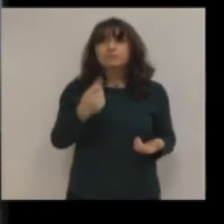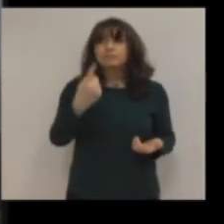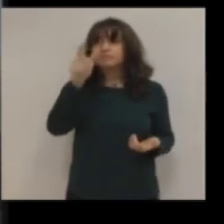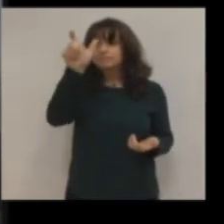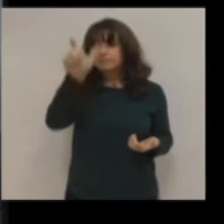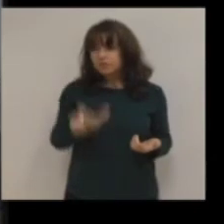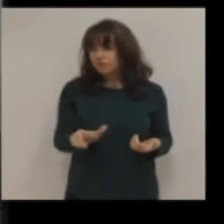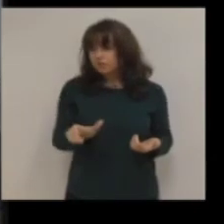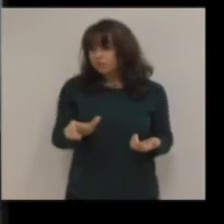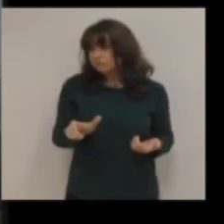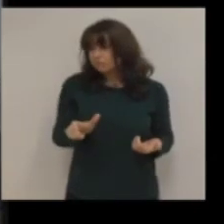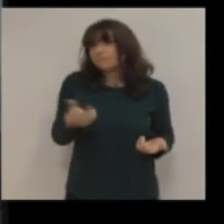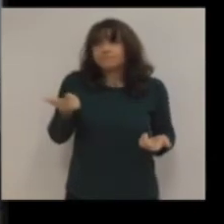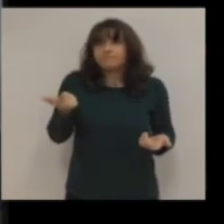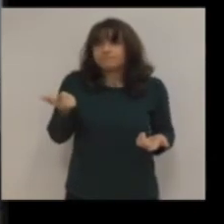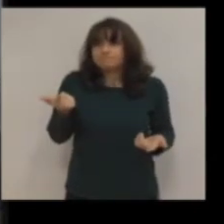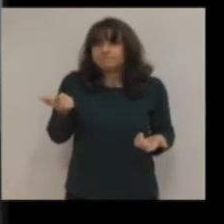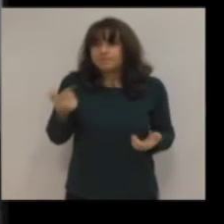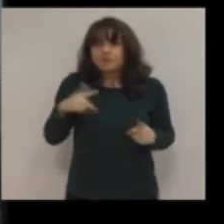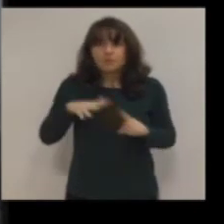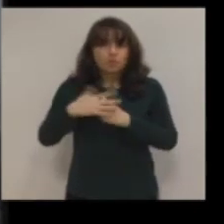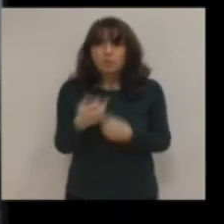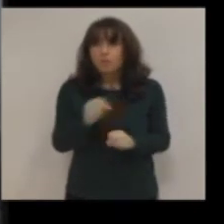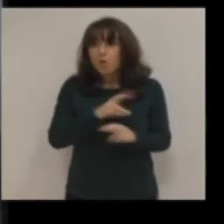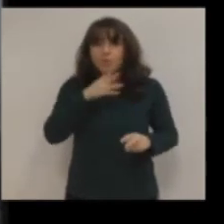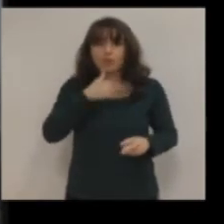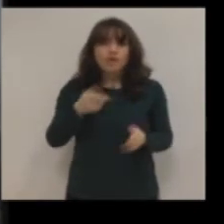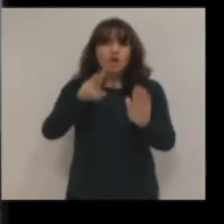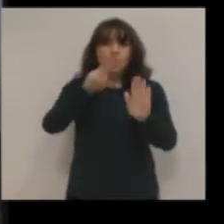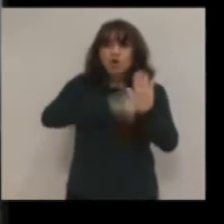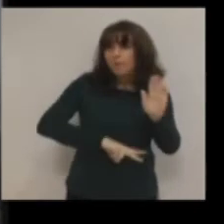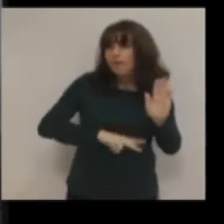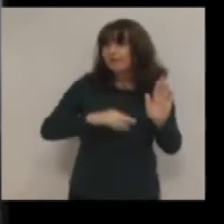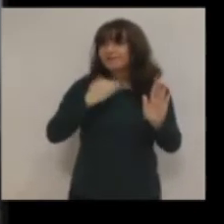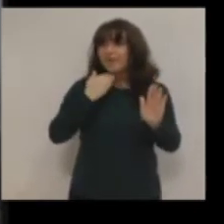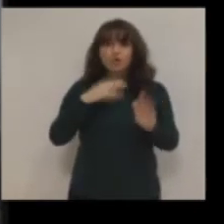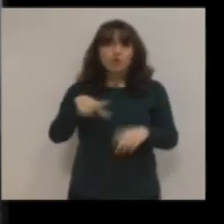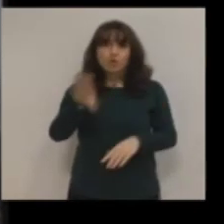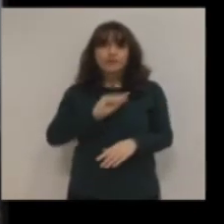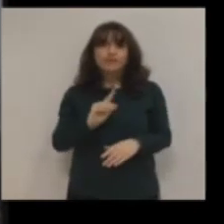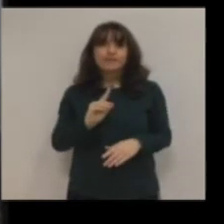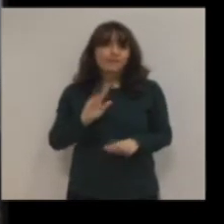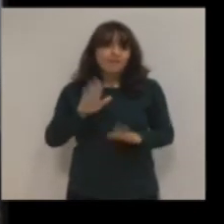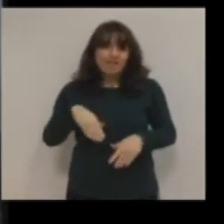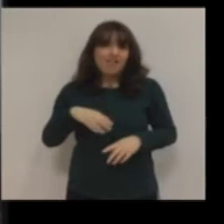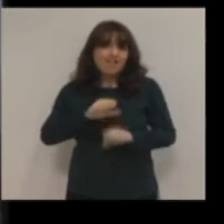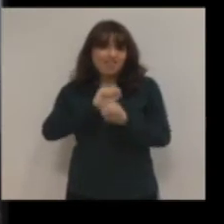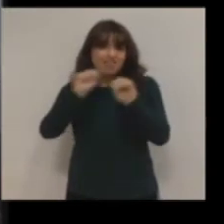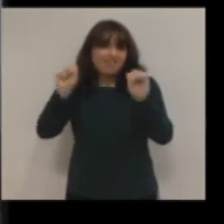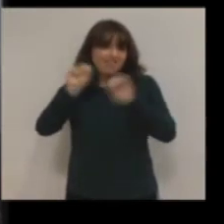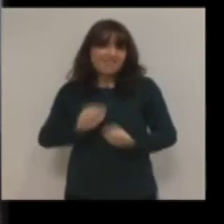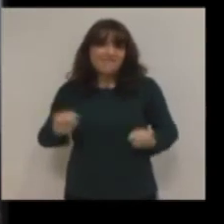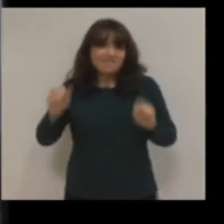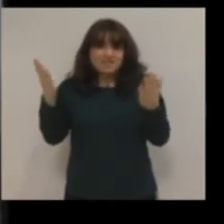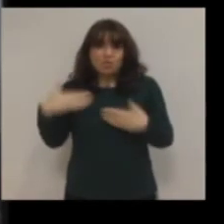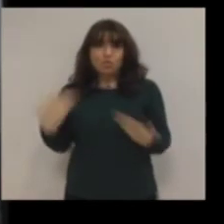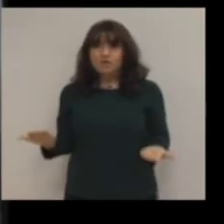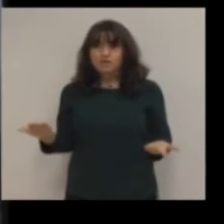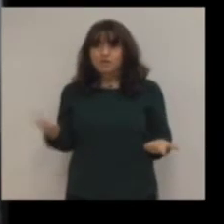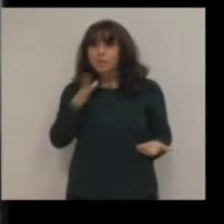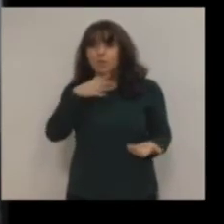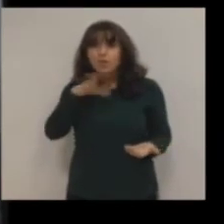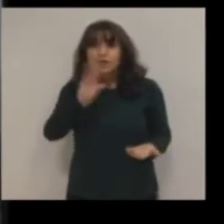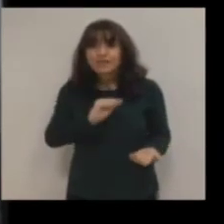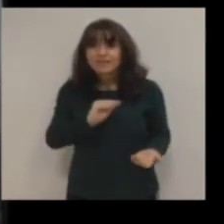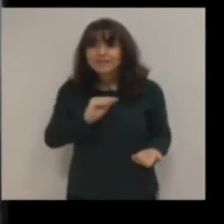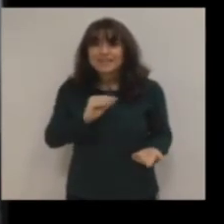peor condición porque no entienda bien las normas, pues está mucho más indefenso que aquel que las entiende mejor, pues porque se le